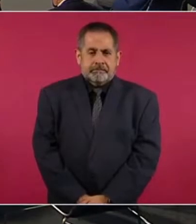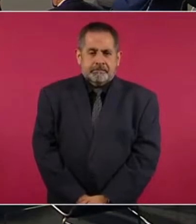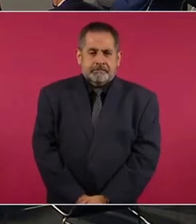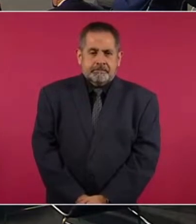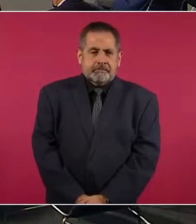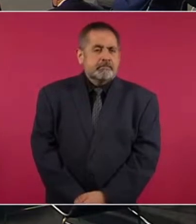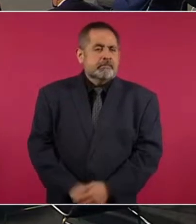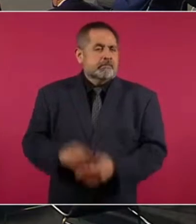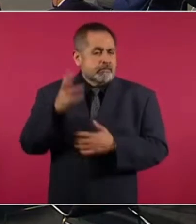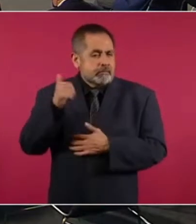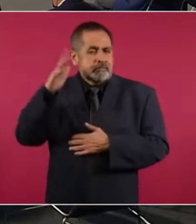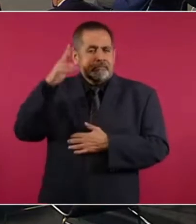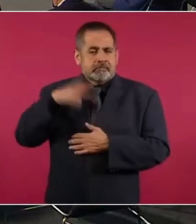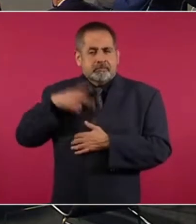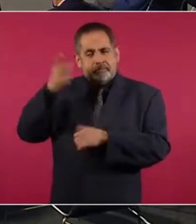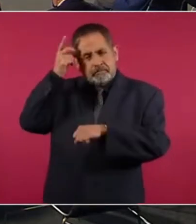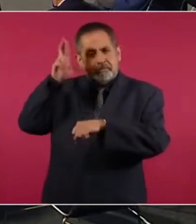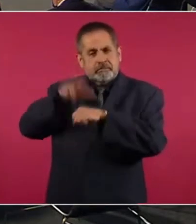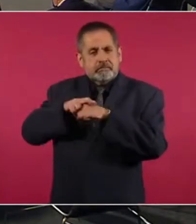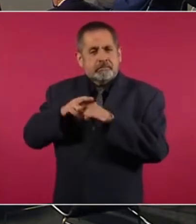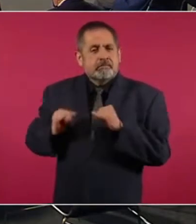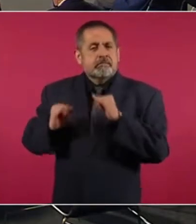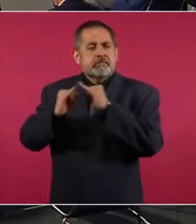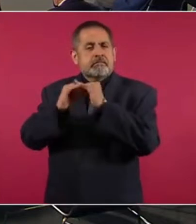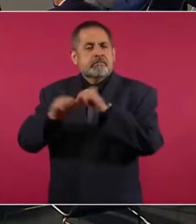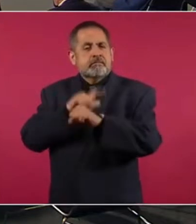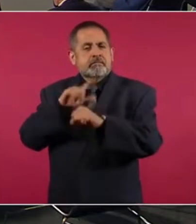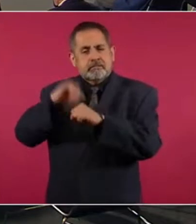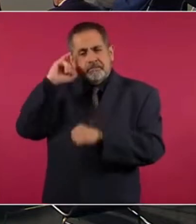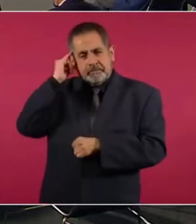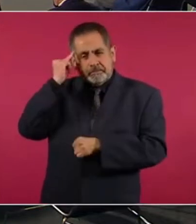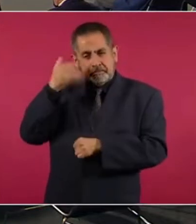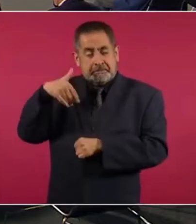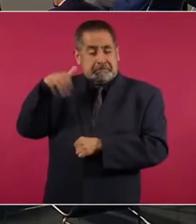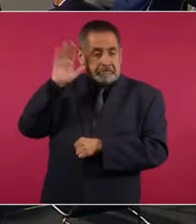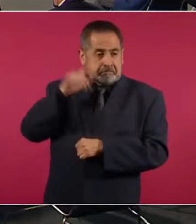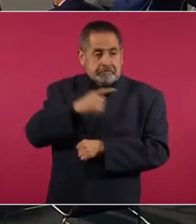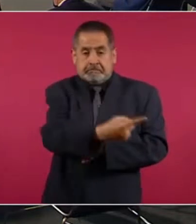de cuando era yo director del Instituto Nacional Indigenista.